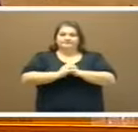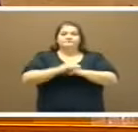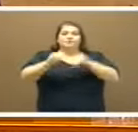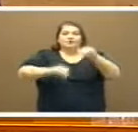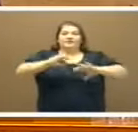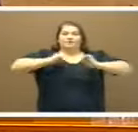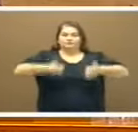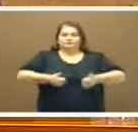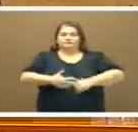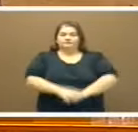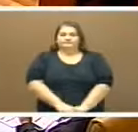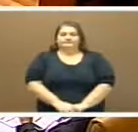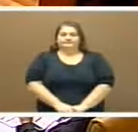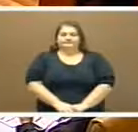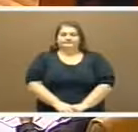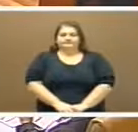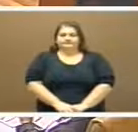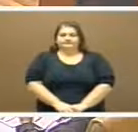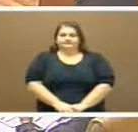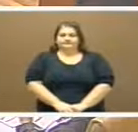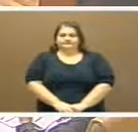Entramos en votación.